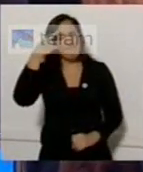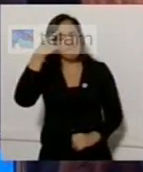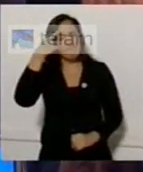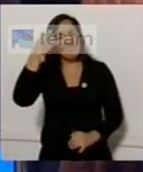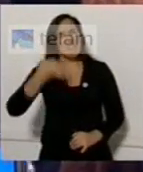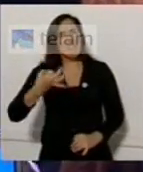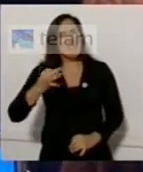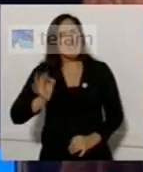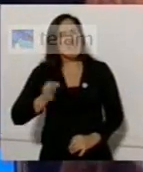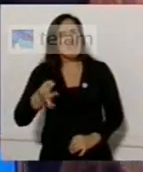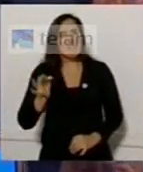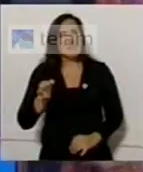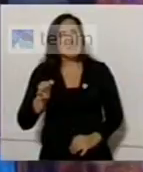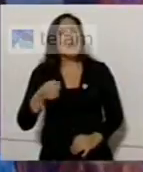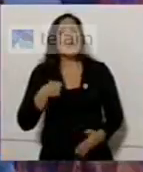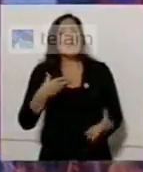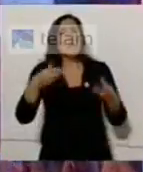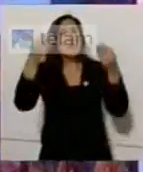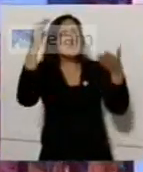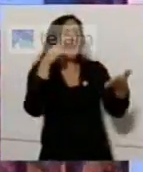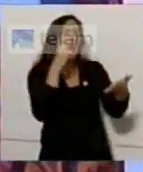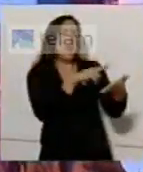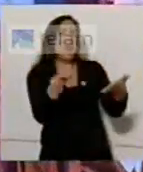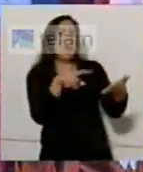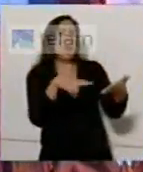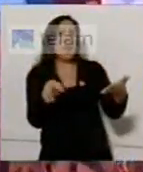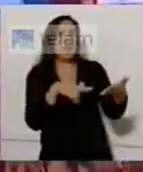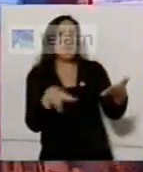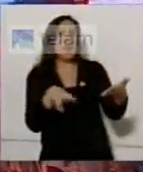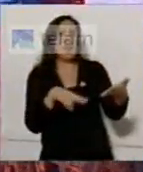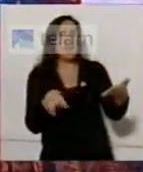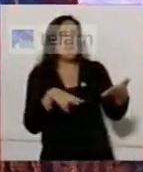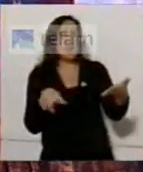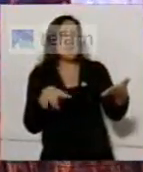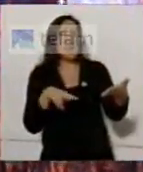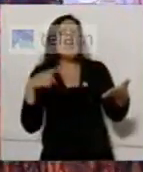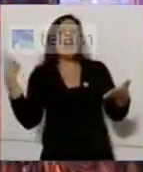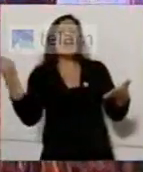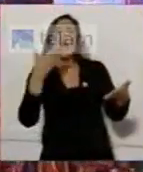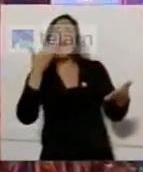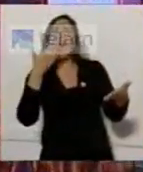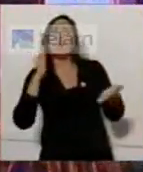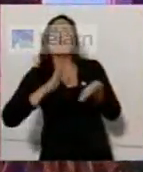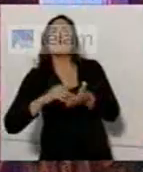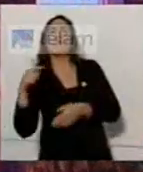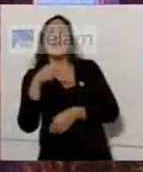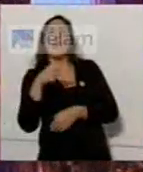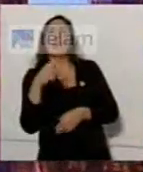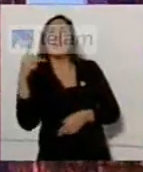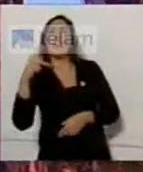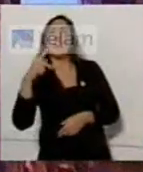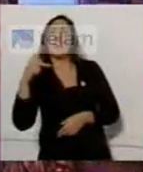leo en Letra de Molde que hablan del kirchnerismo y del fin de ciclo.